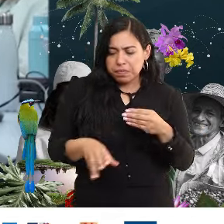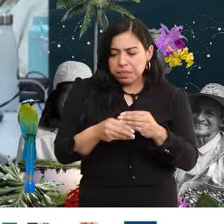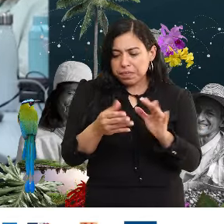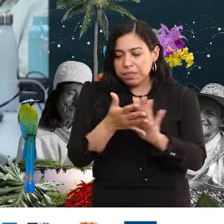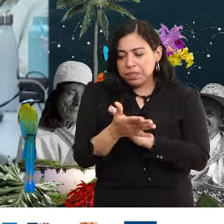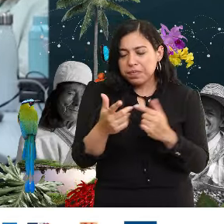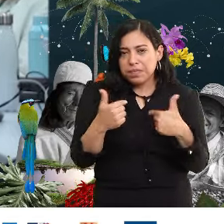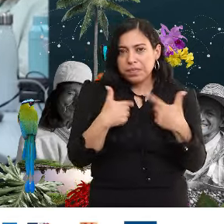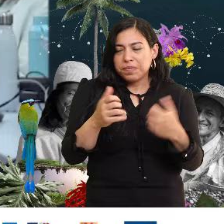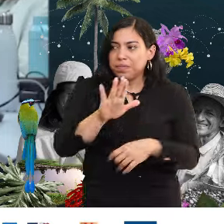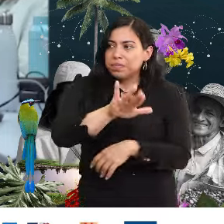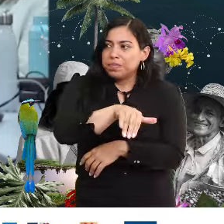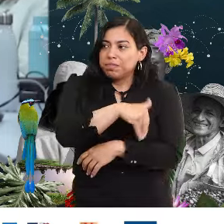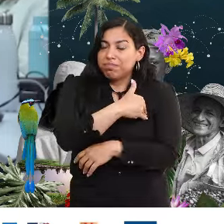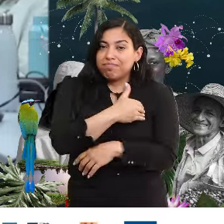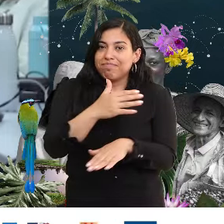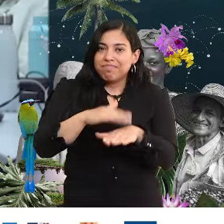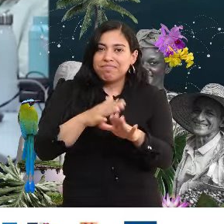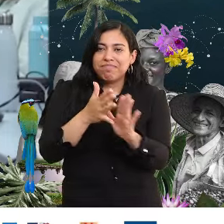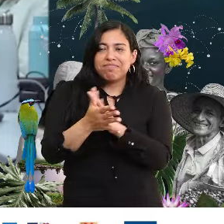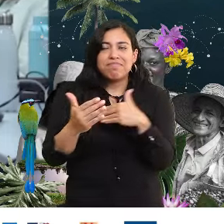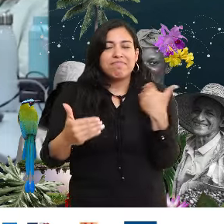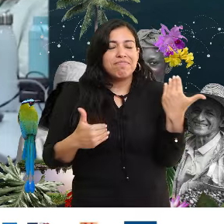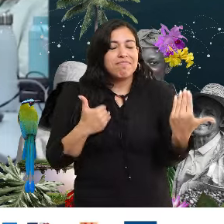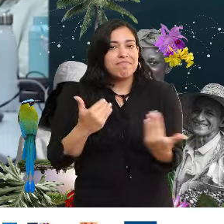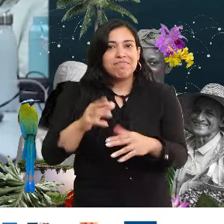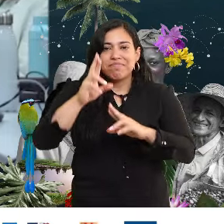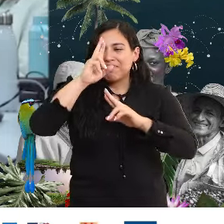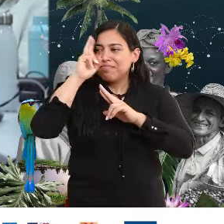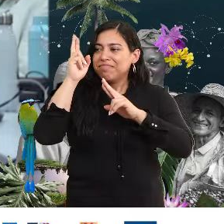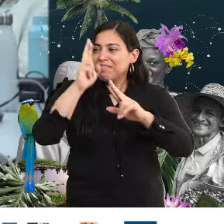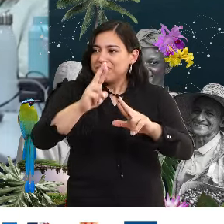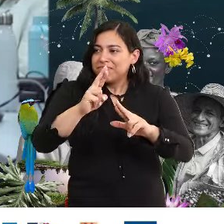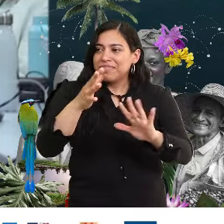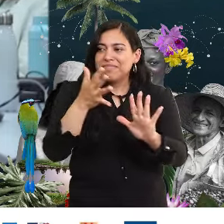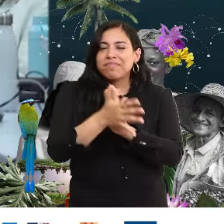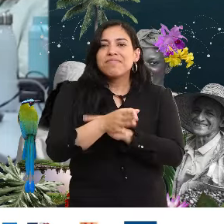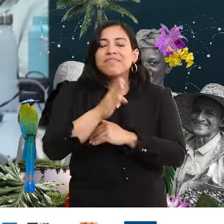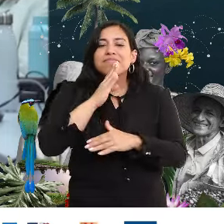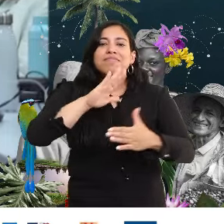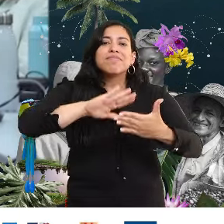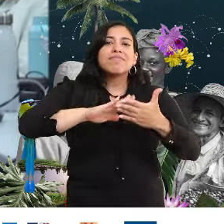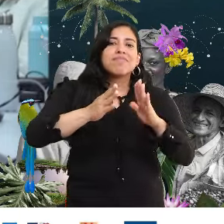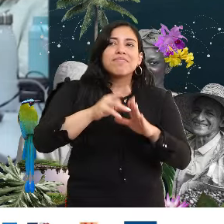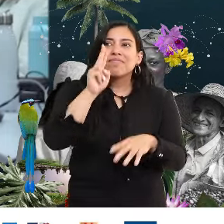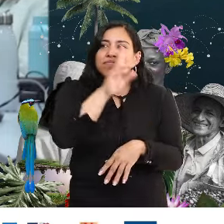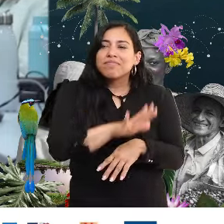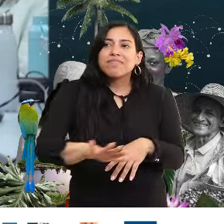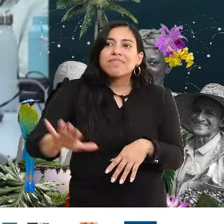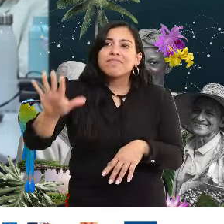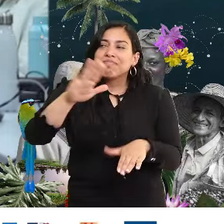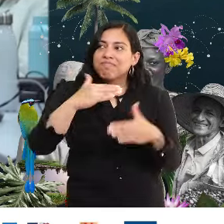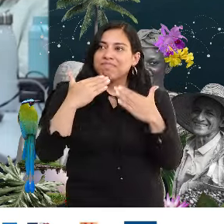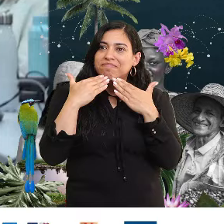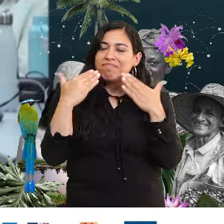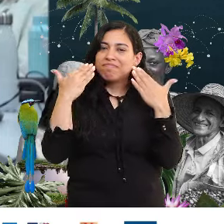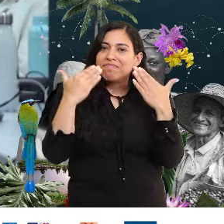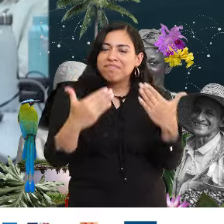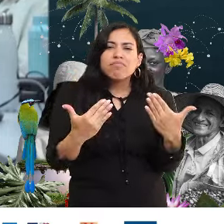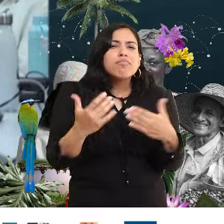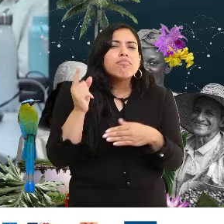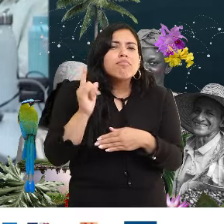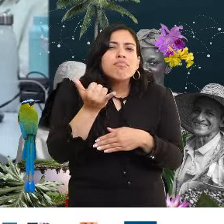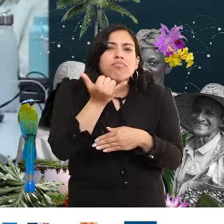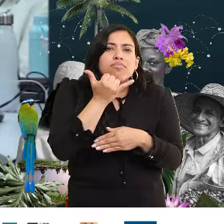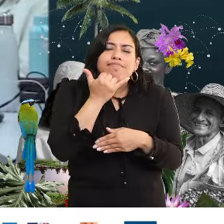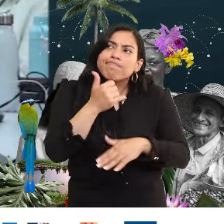además, ministra, que me siento muy complacida de ese reconocimiento que usted hace a las comunidades, de el reclamo de